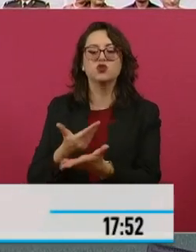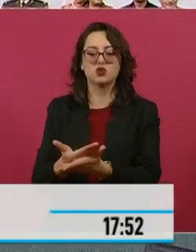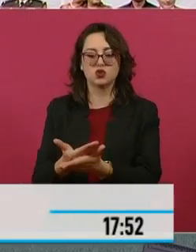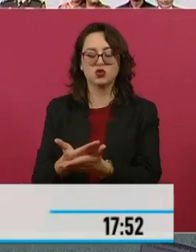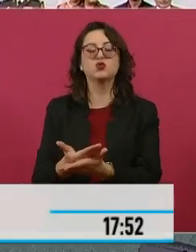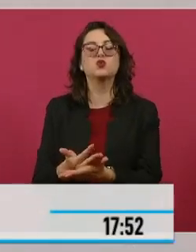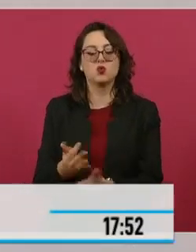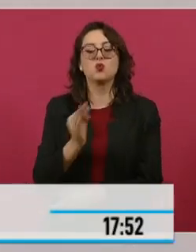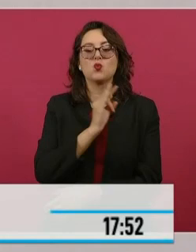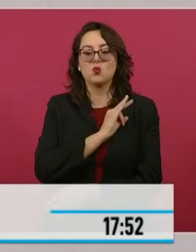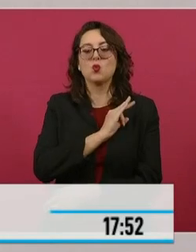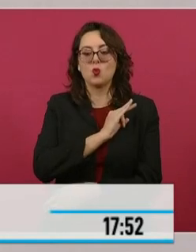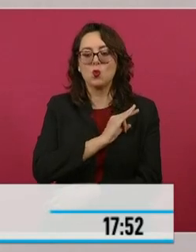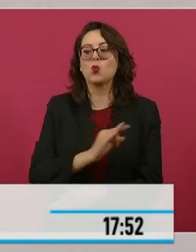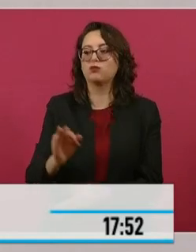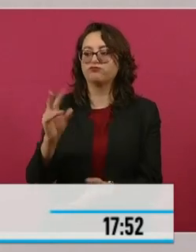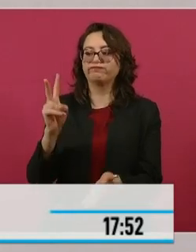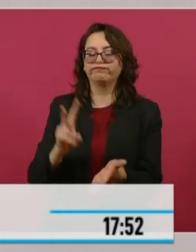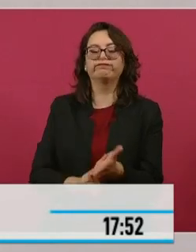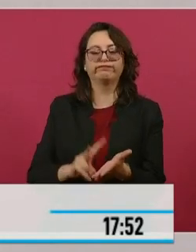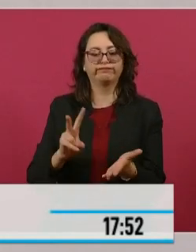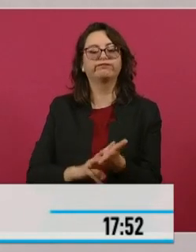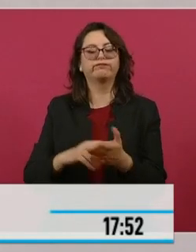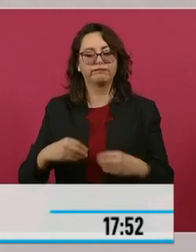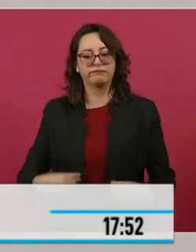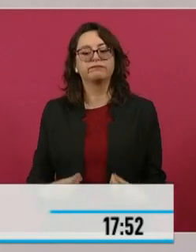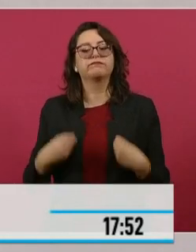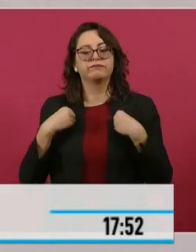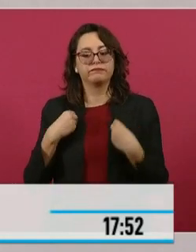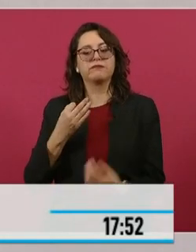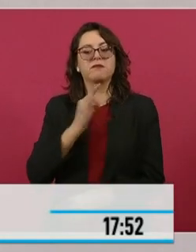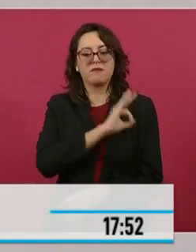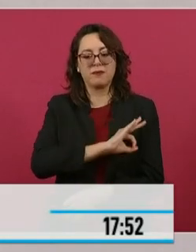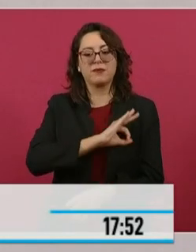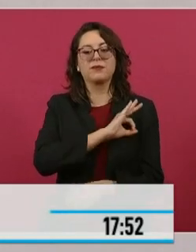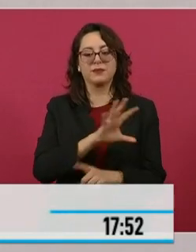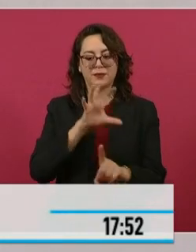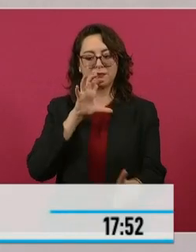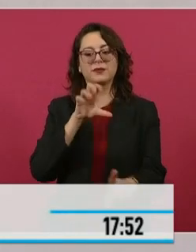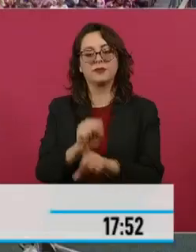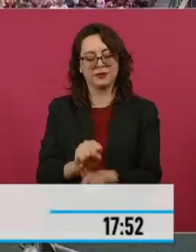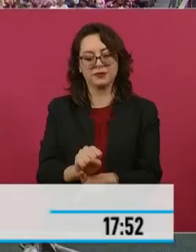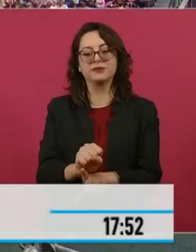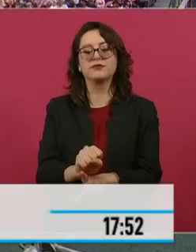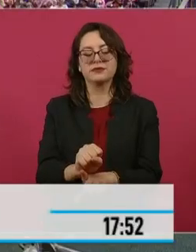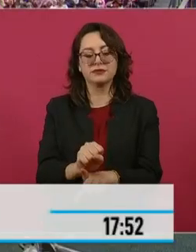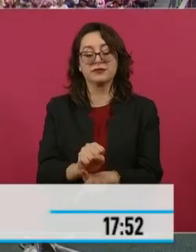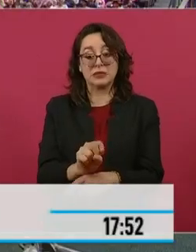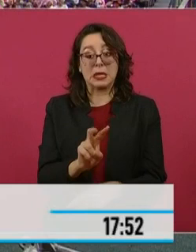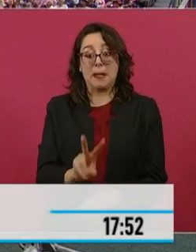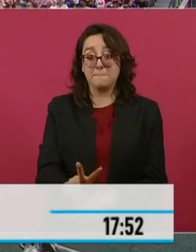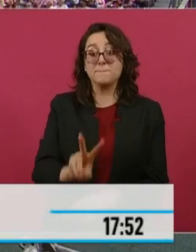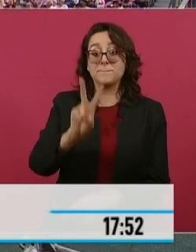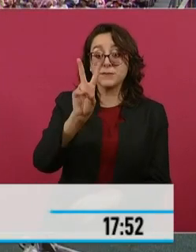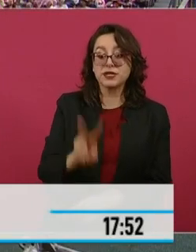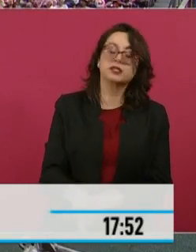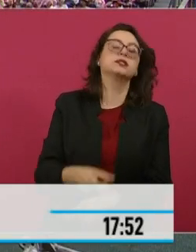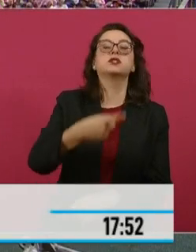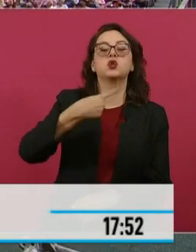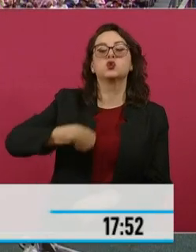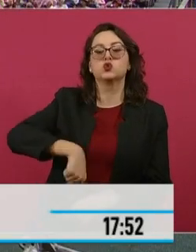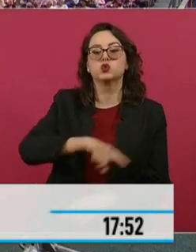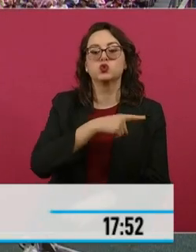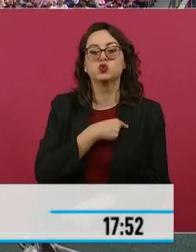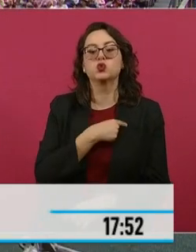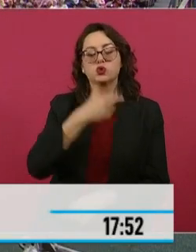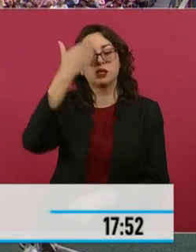sentido nuestra existencia y podemos ser felices. Nos queda claro que no solamente es trabajar de